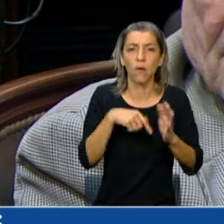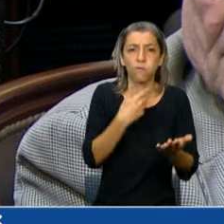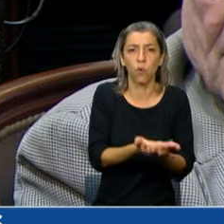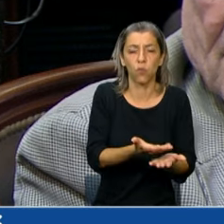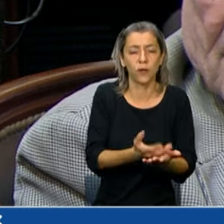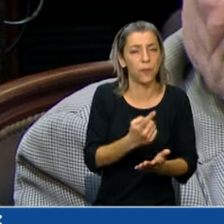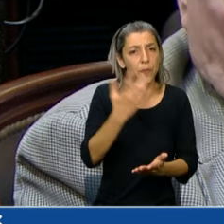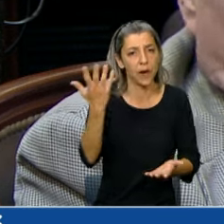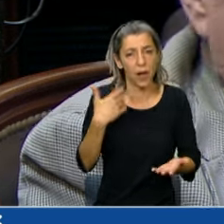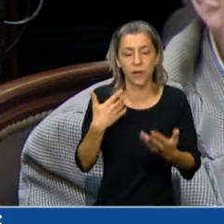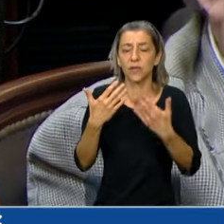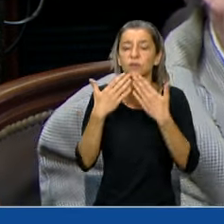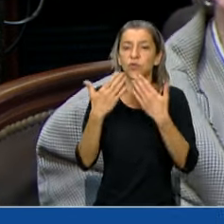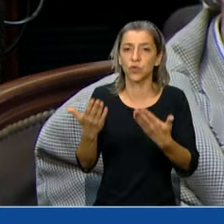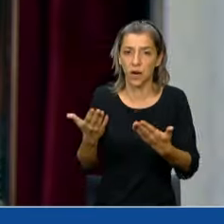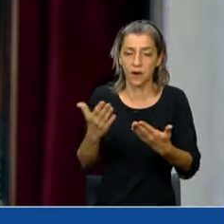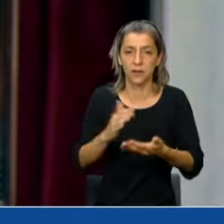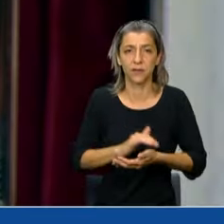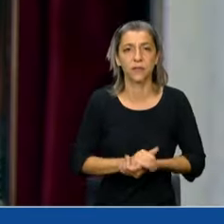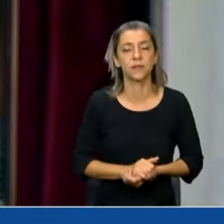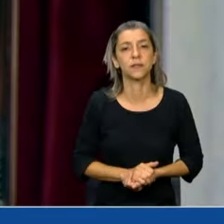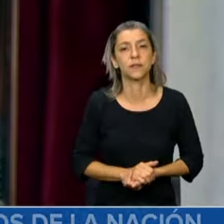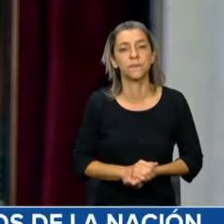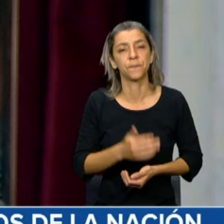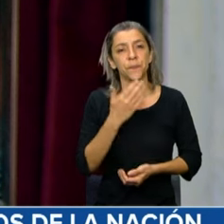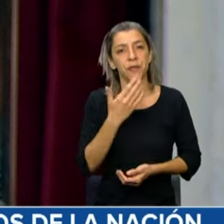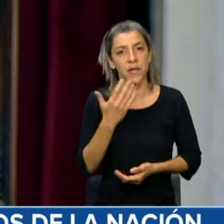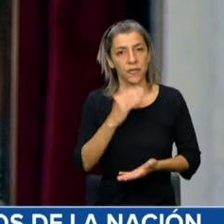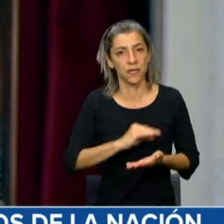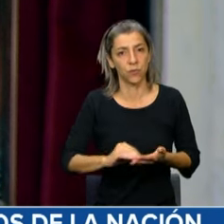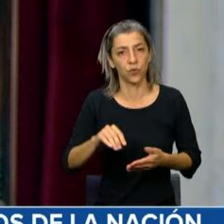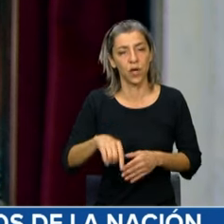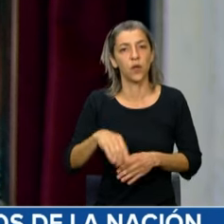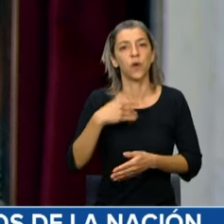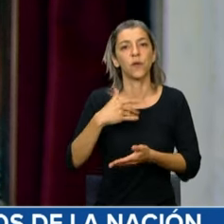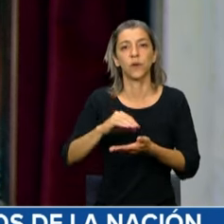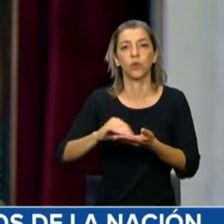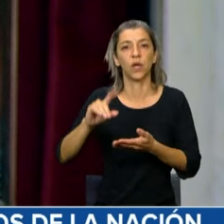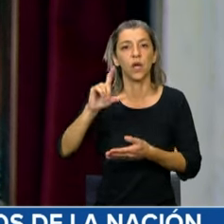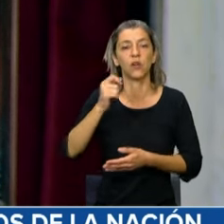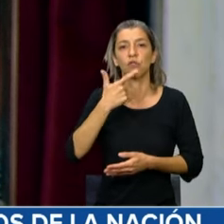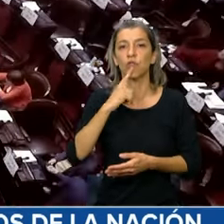aprobación Muchas gracias gracias diputado diputada costa en el uso de la